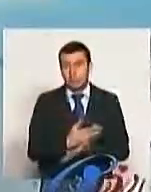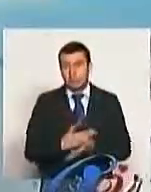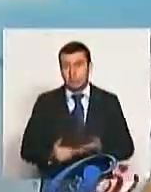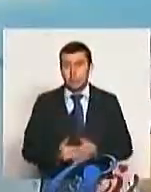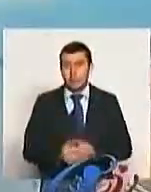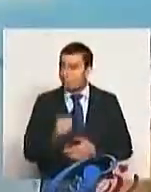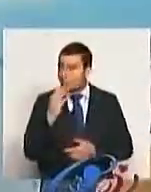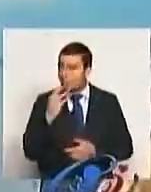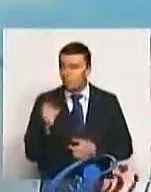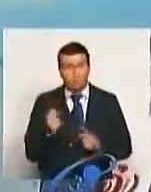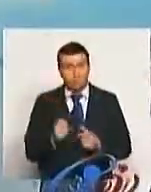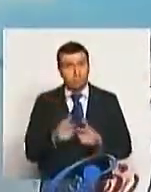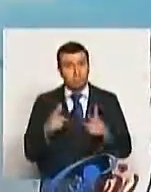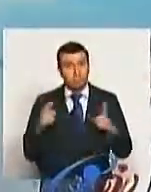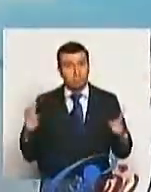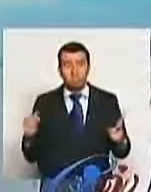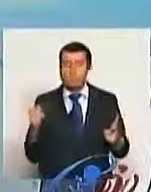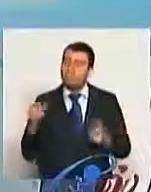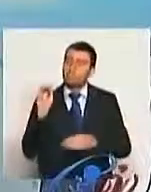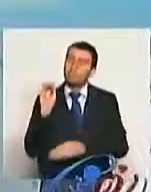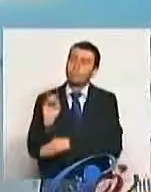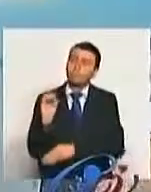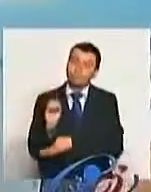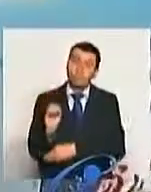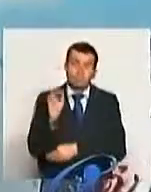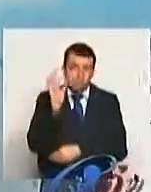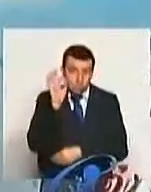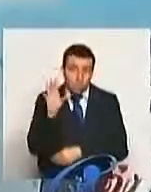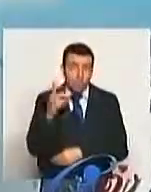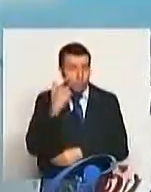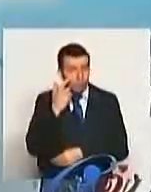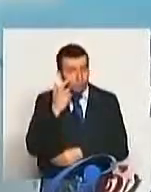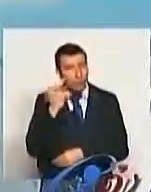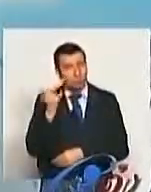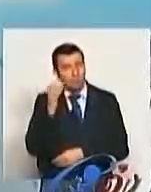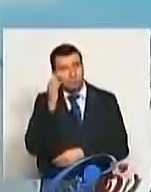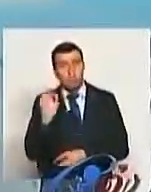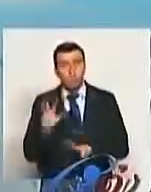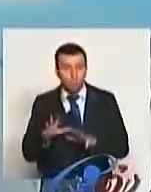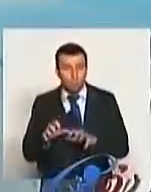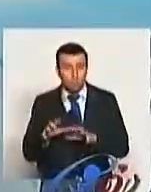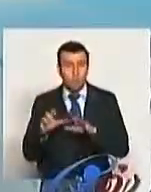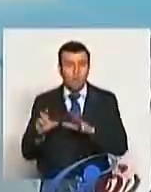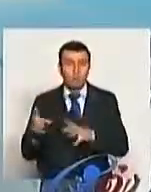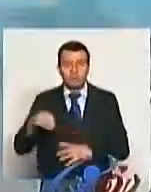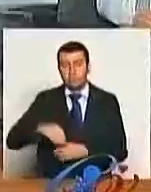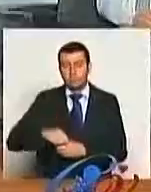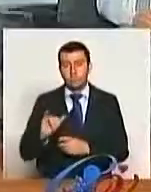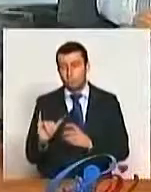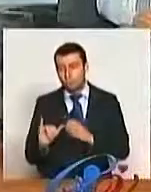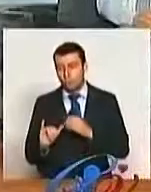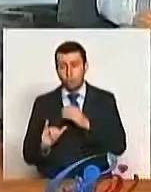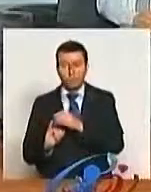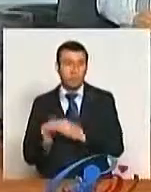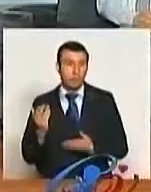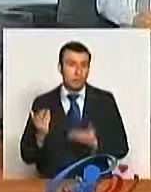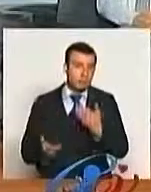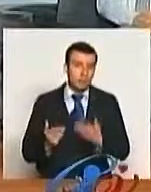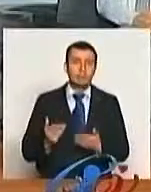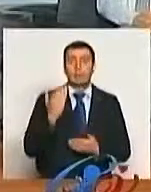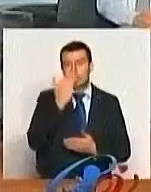altos, nos advierten de que pronto estamos ante un caso de cáncer ovárico. Adelante con la